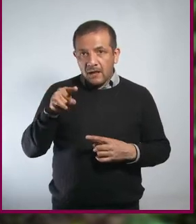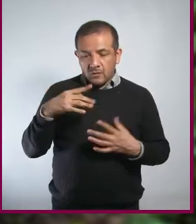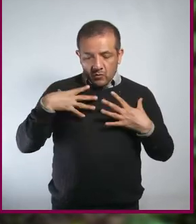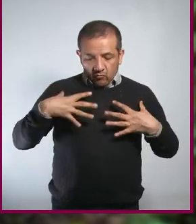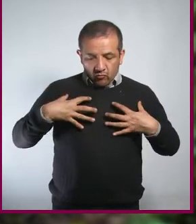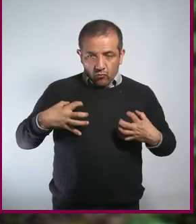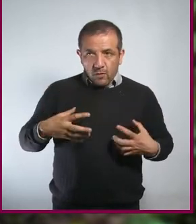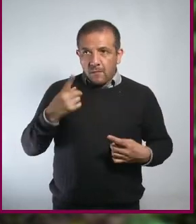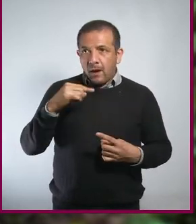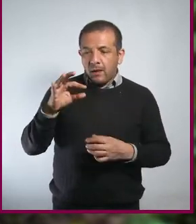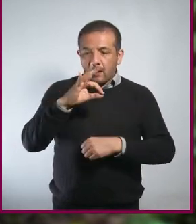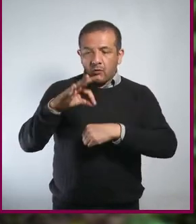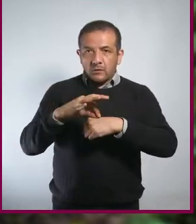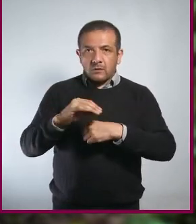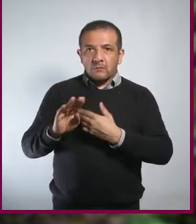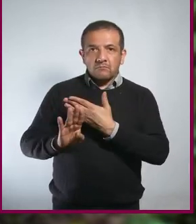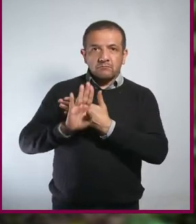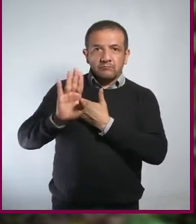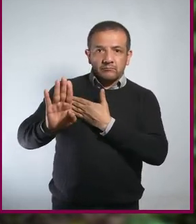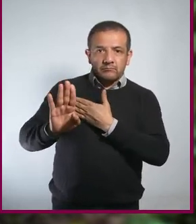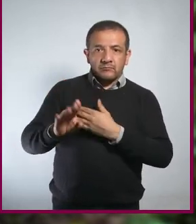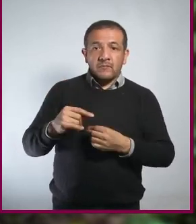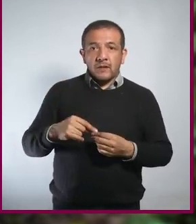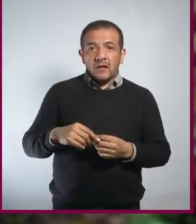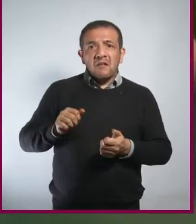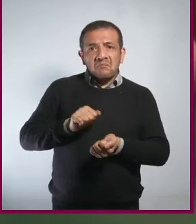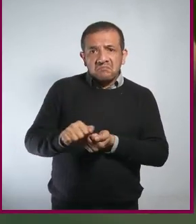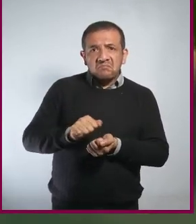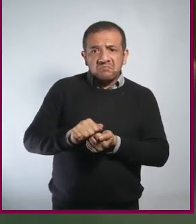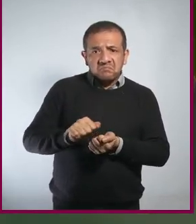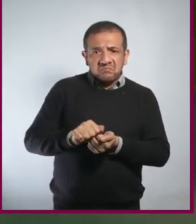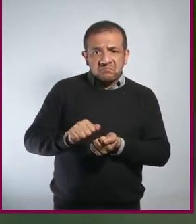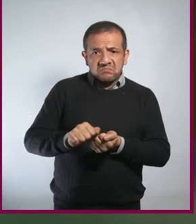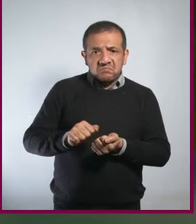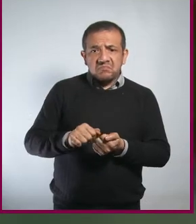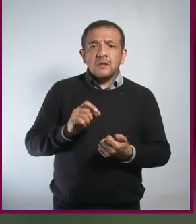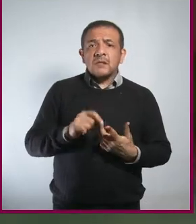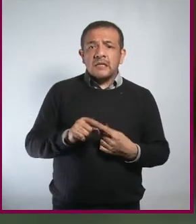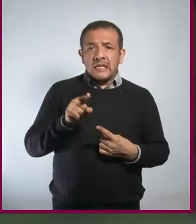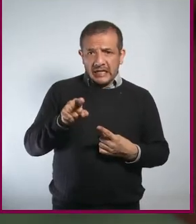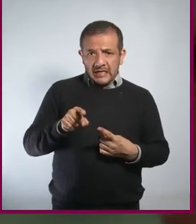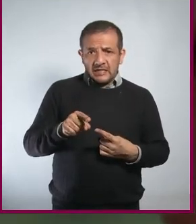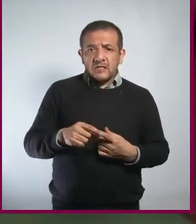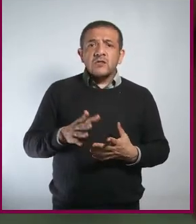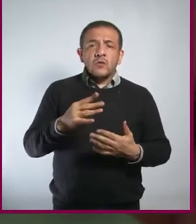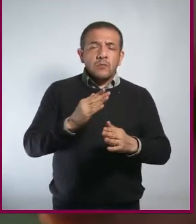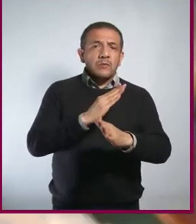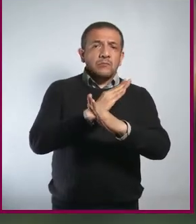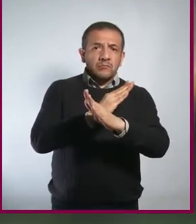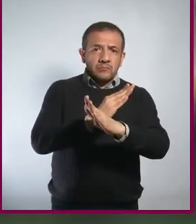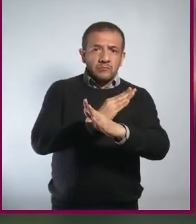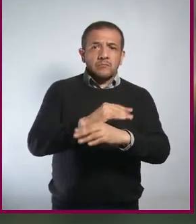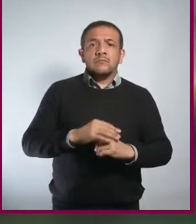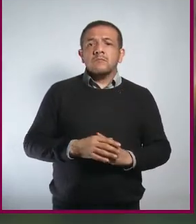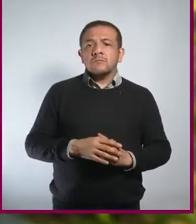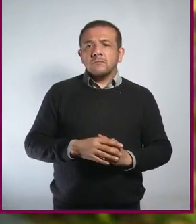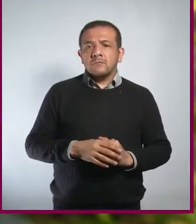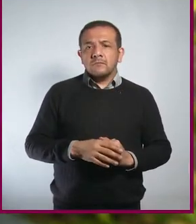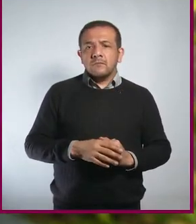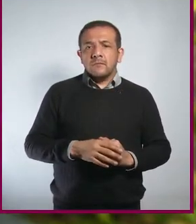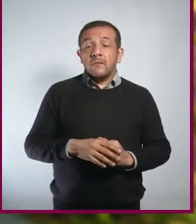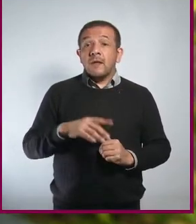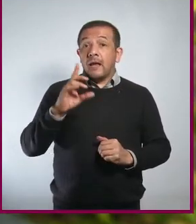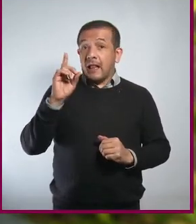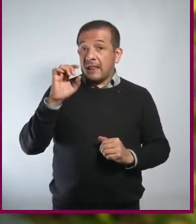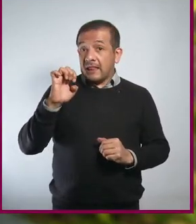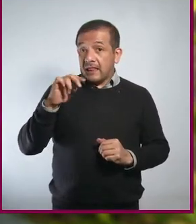permanecen en la ropa incluso después de varias lavadas, extendiendo su capacidad de protección. El